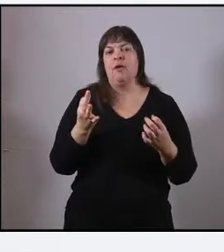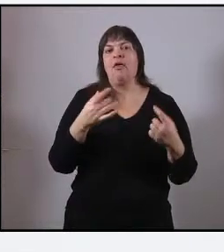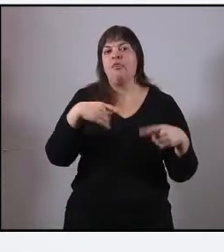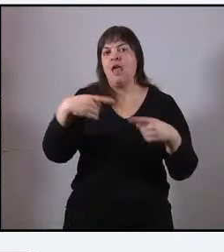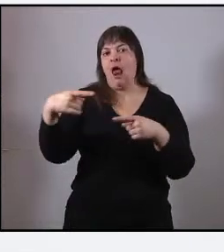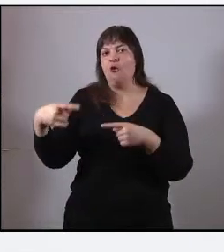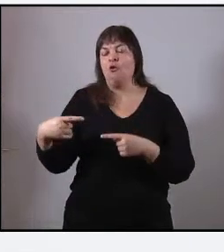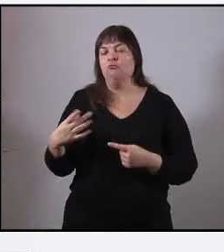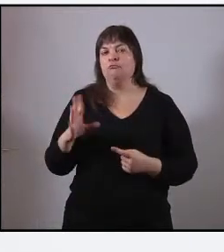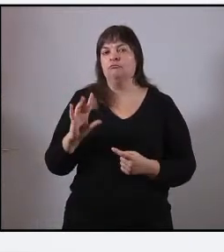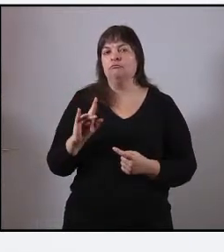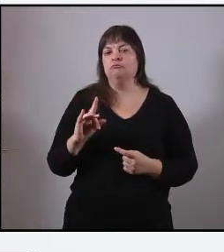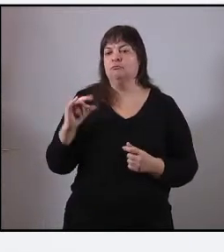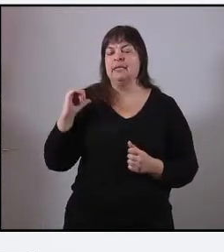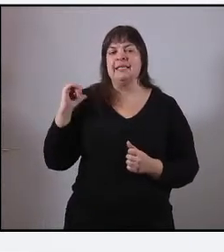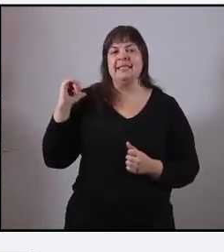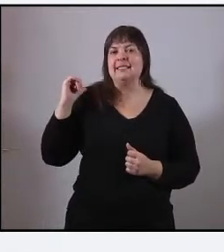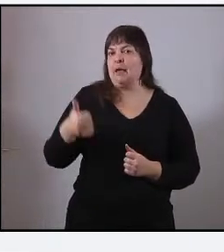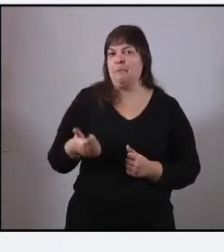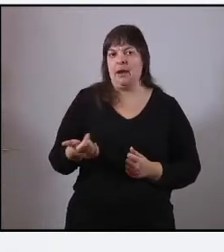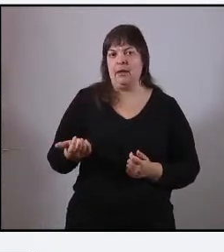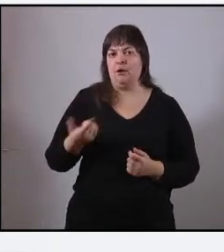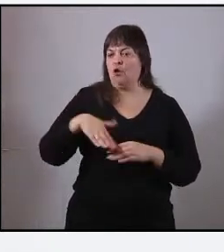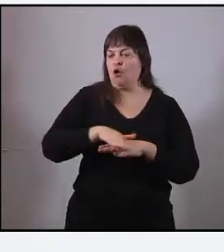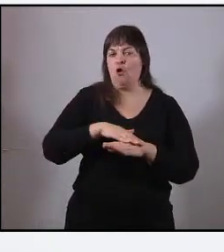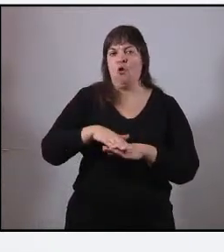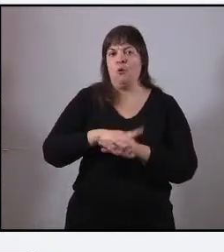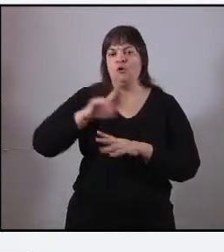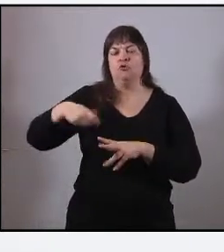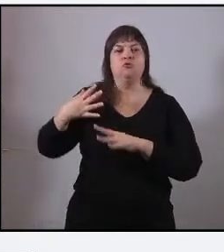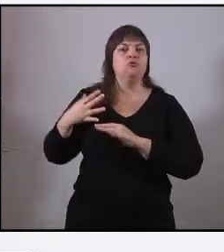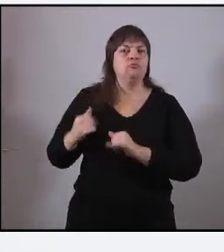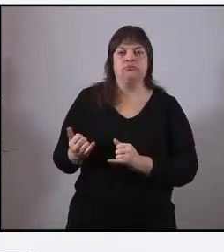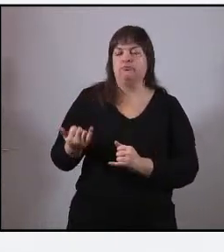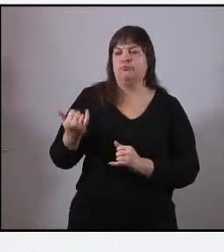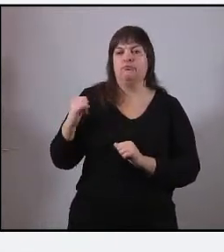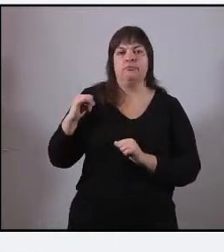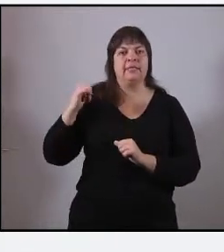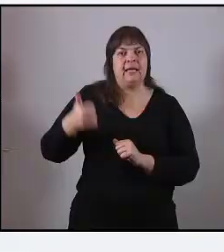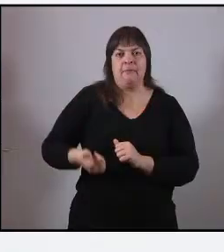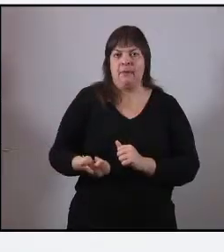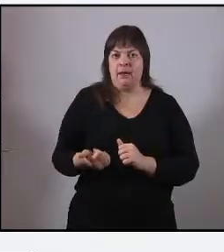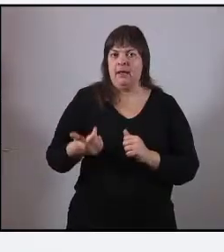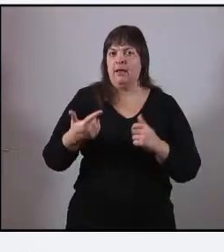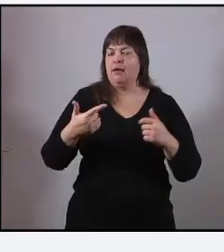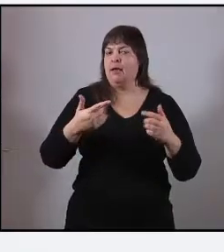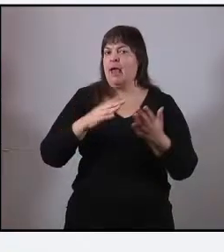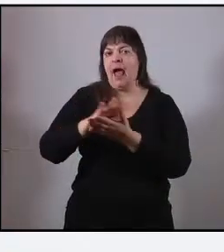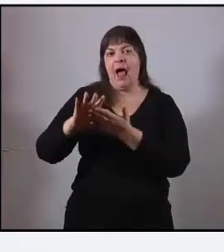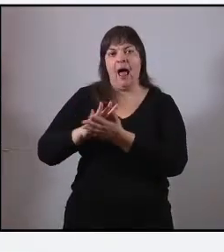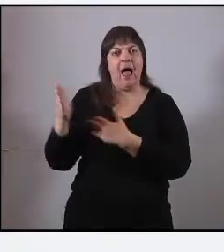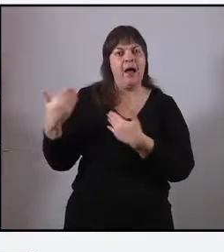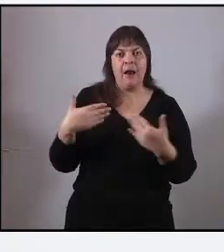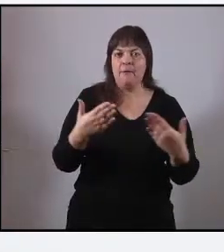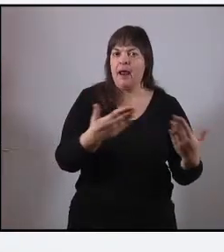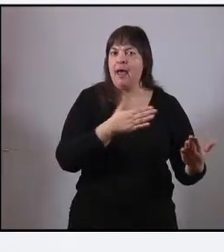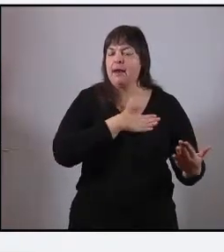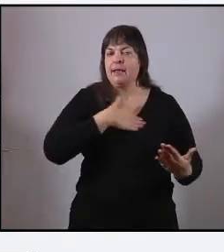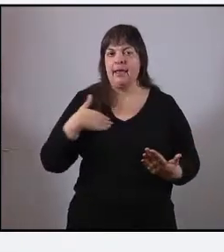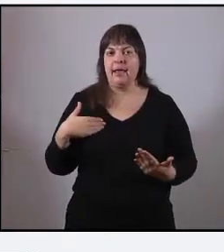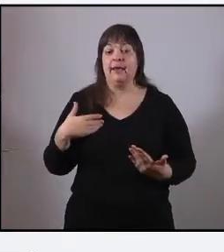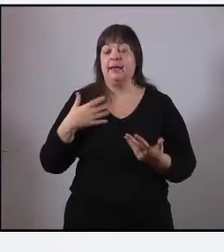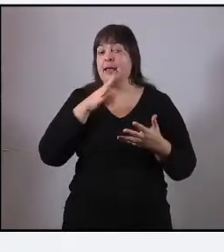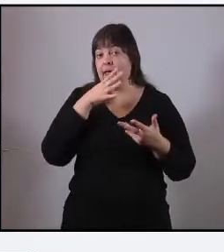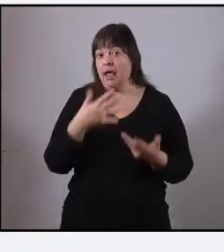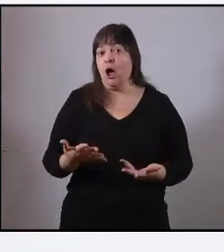ha sido desde siempre, desde que hemos llegado al Gobierno, intentar hablar para todo, con todos los grupos parlamentarios, y